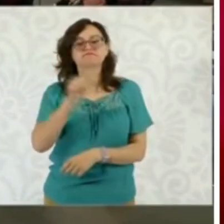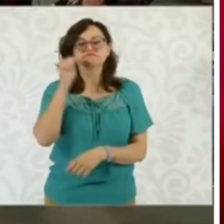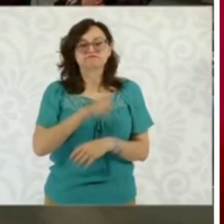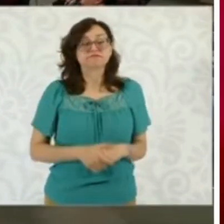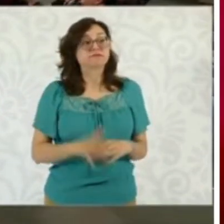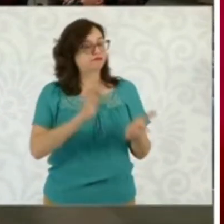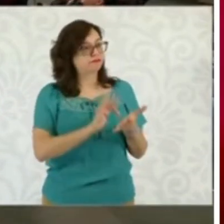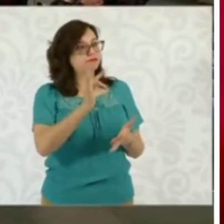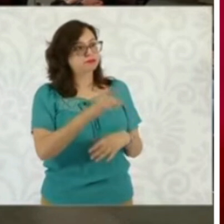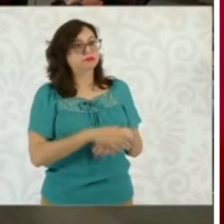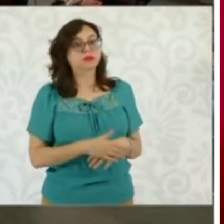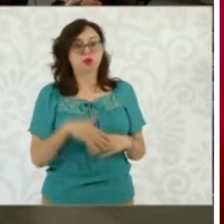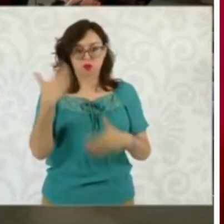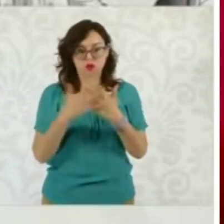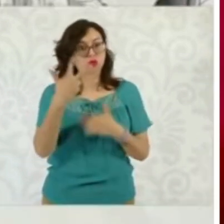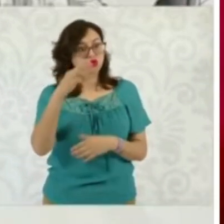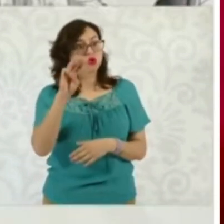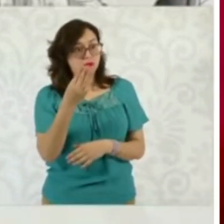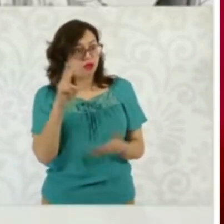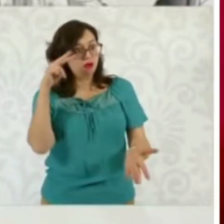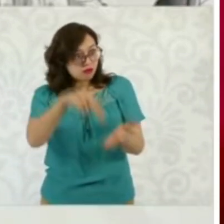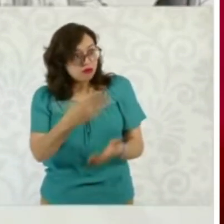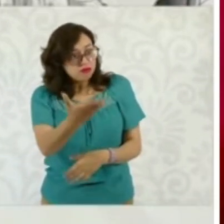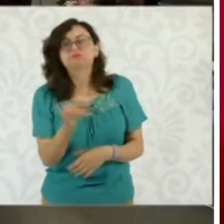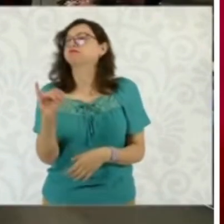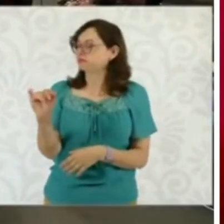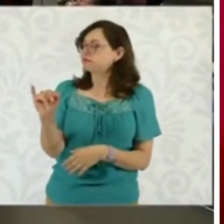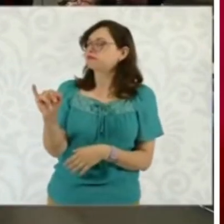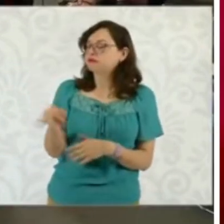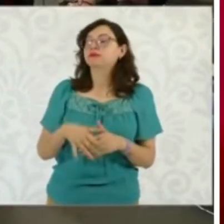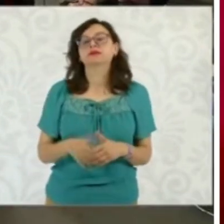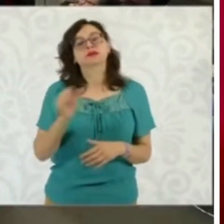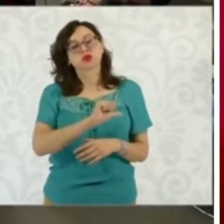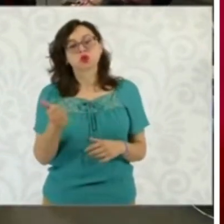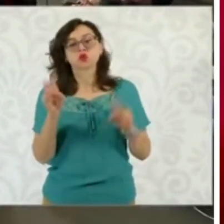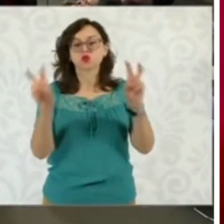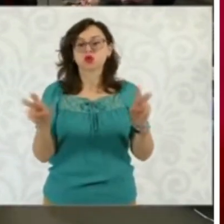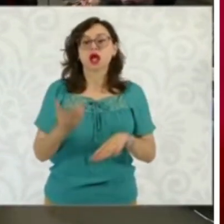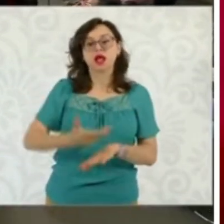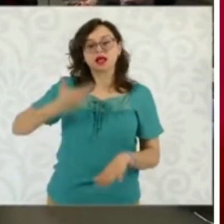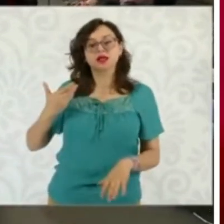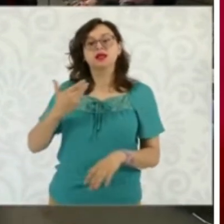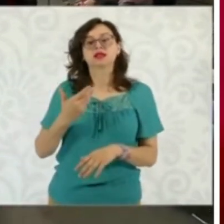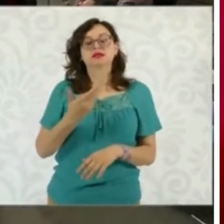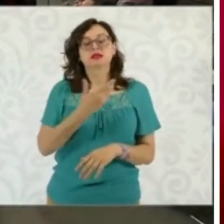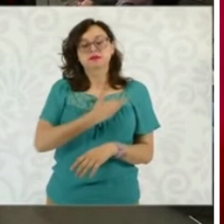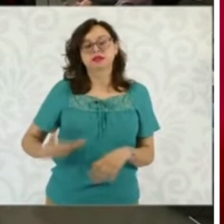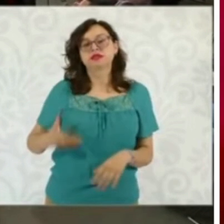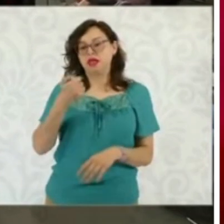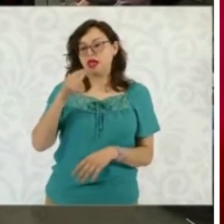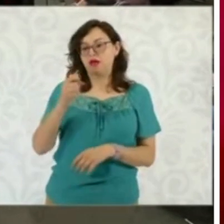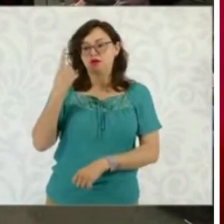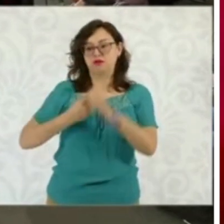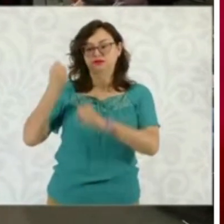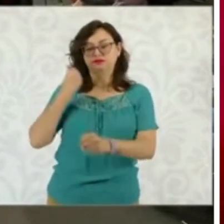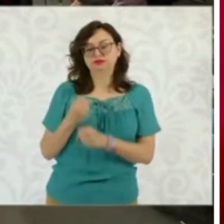presidente. Usted va a estar presente en esa reunión del 8 de mayo. Sí, sí, sí. Gracias. En otro tema, presidenta, bueno, el presidente Andrés Manuel en julio del año pasado inauguró la ampliación de